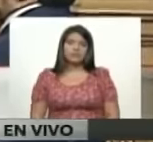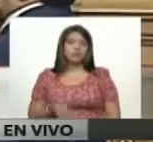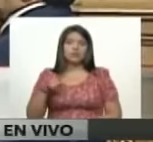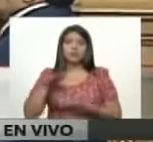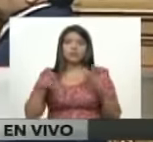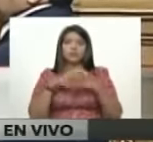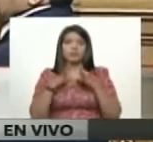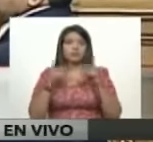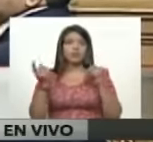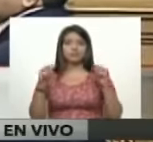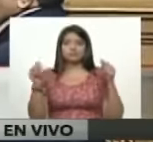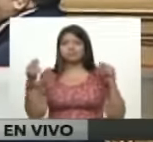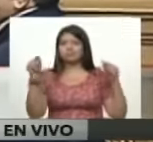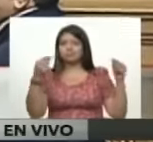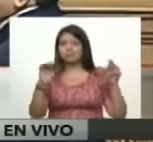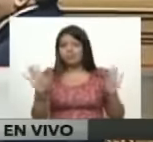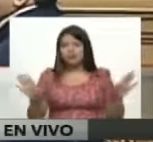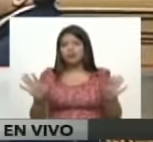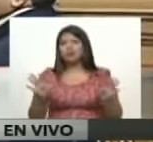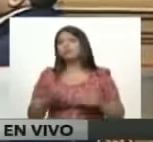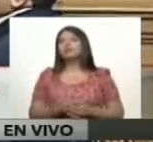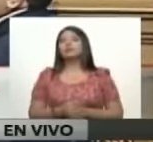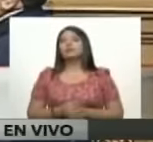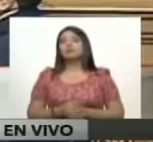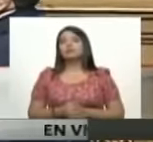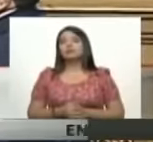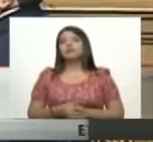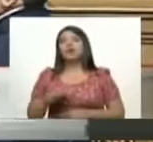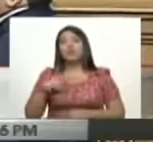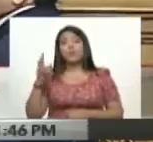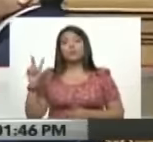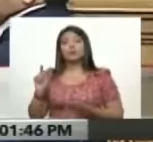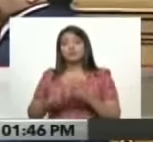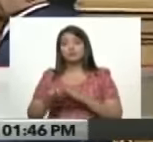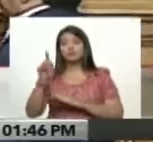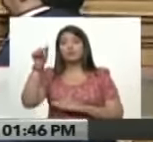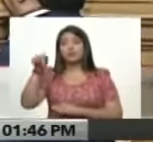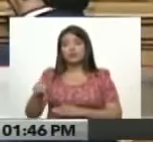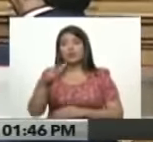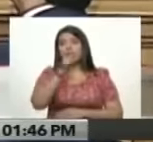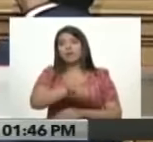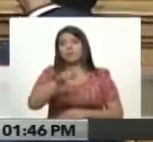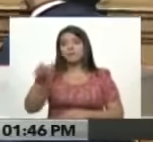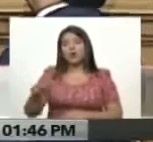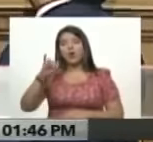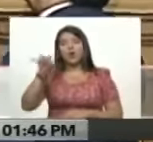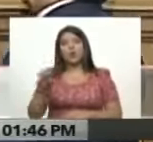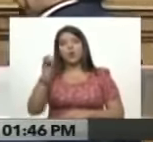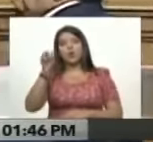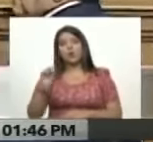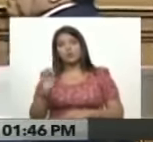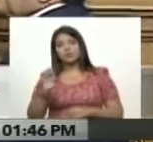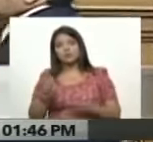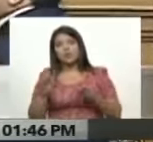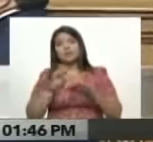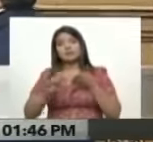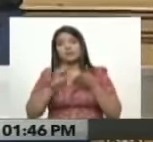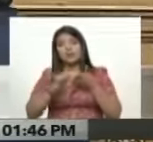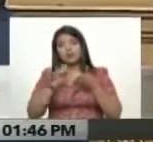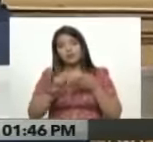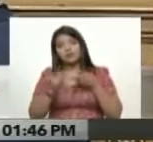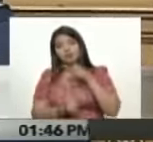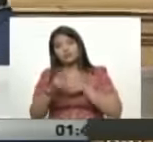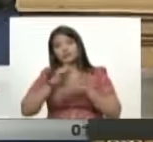sesión. Pueden pasar al estrado el ciudadano José Luis Cartaya como subsecretario